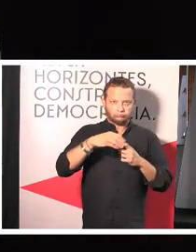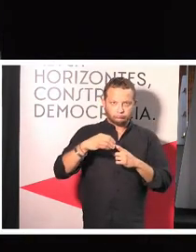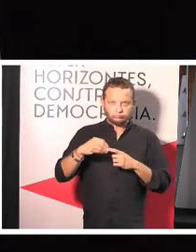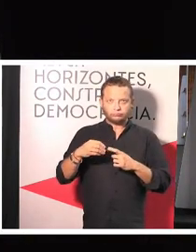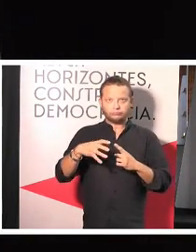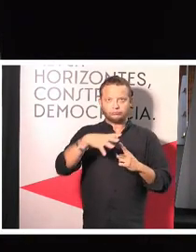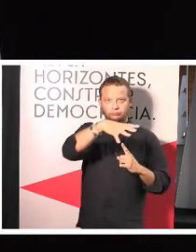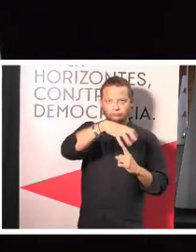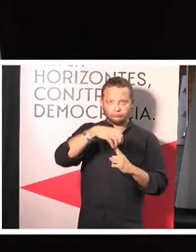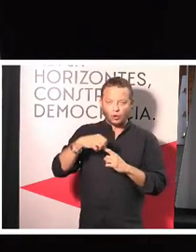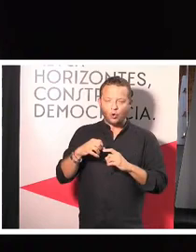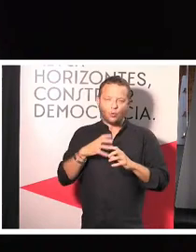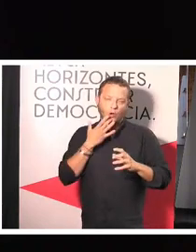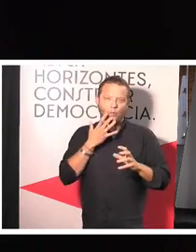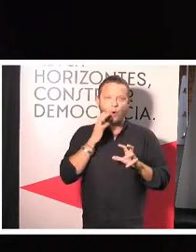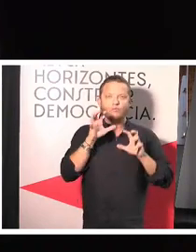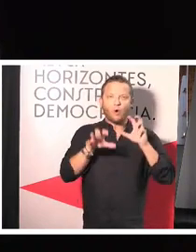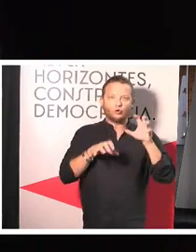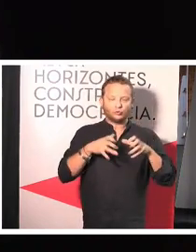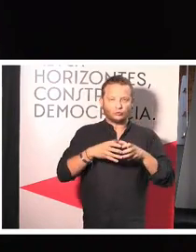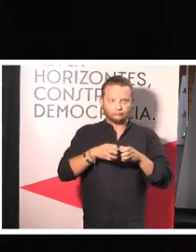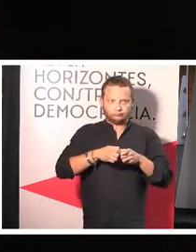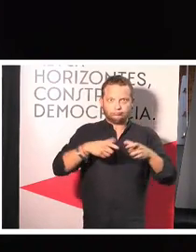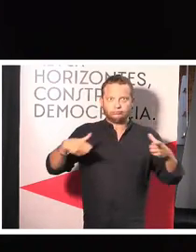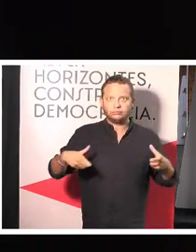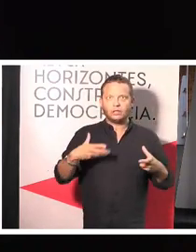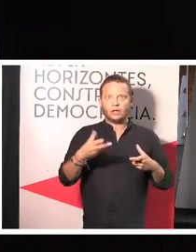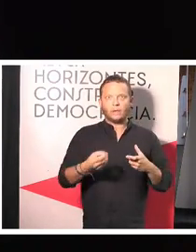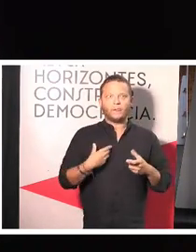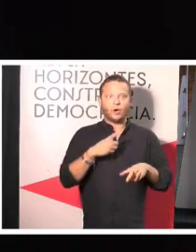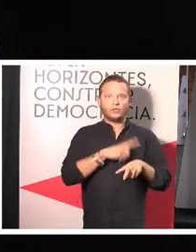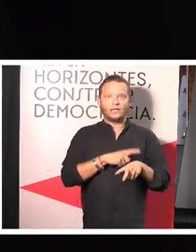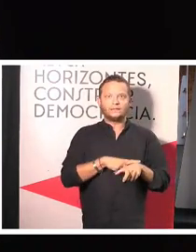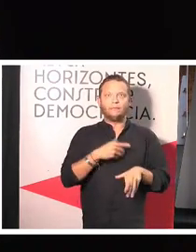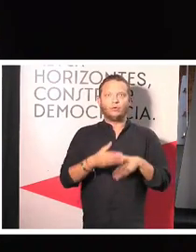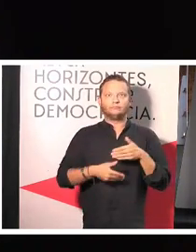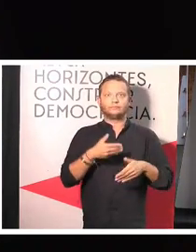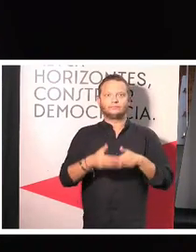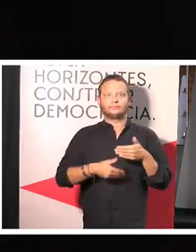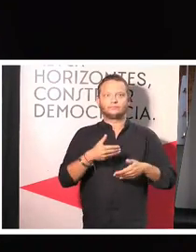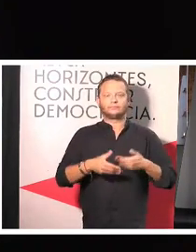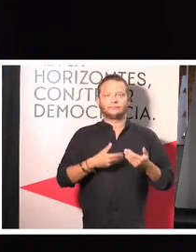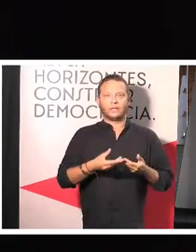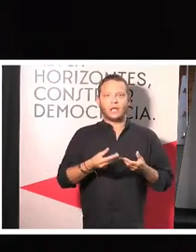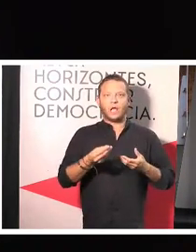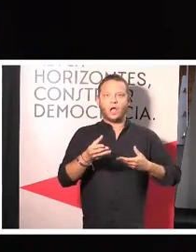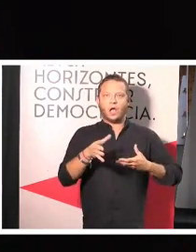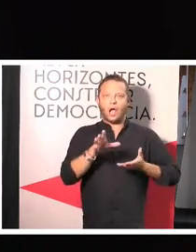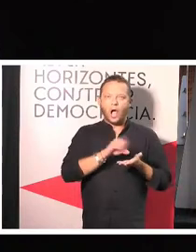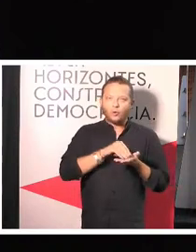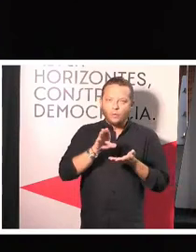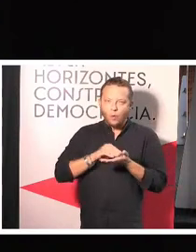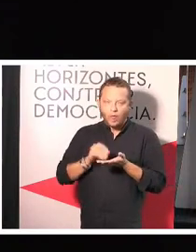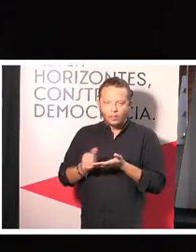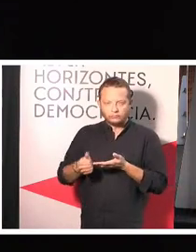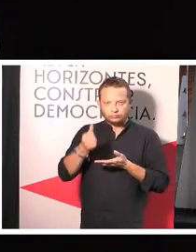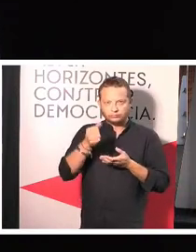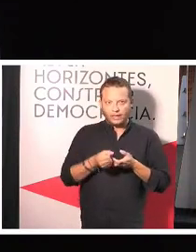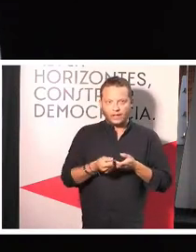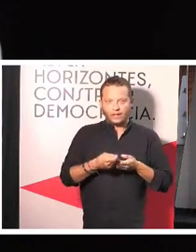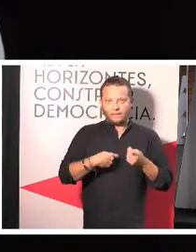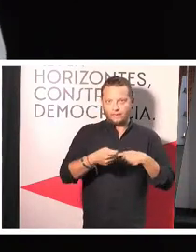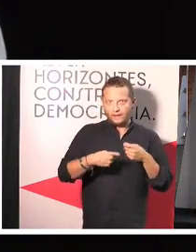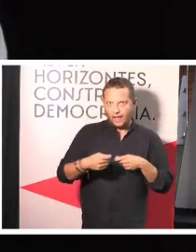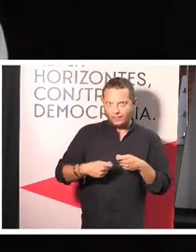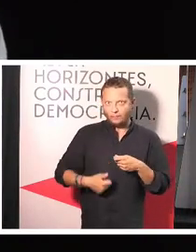permitidme la metáfora, monstruos crecientes, que han ido con el tiempo acumulando cada vez un espacio de